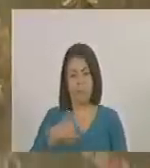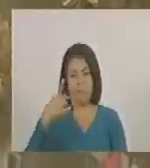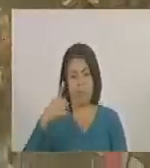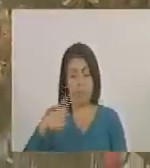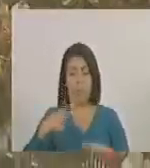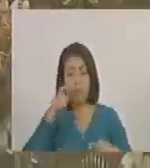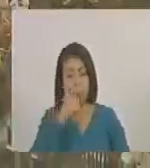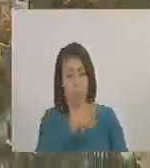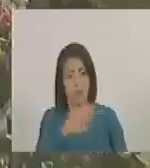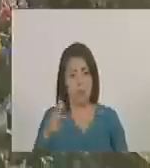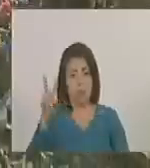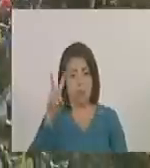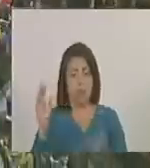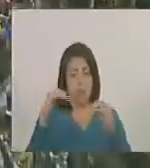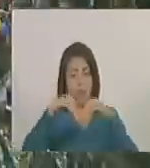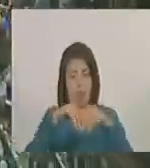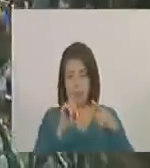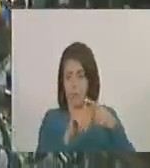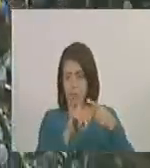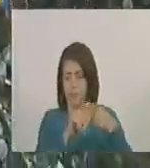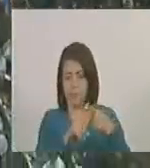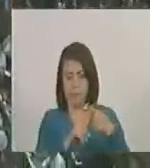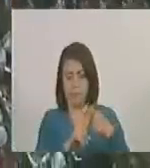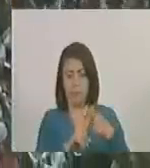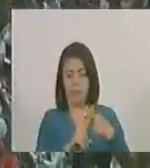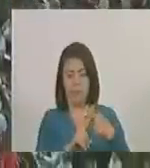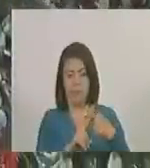pueblo venezolano, acuerda, primero,